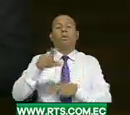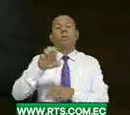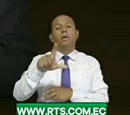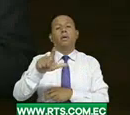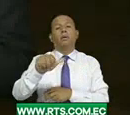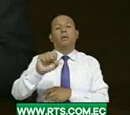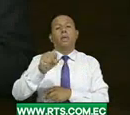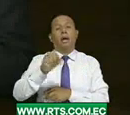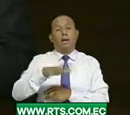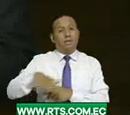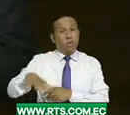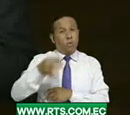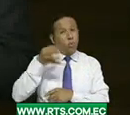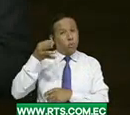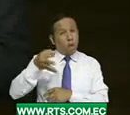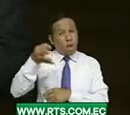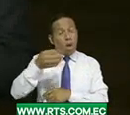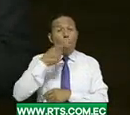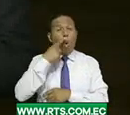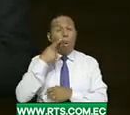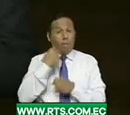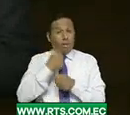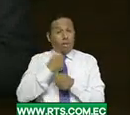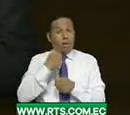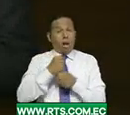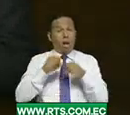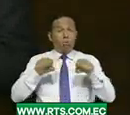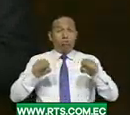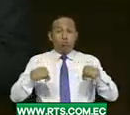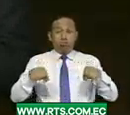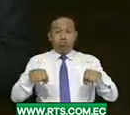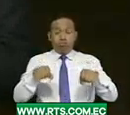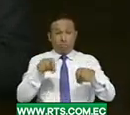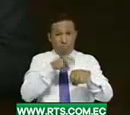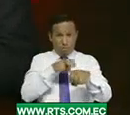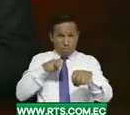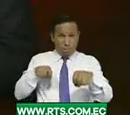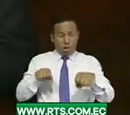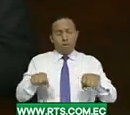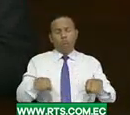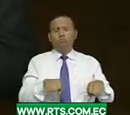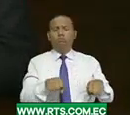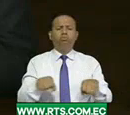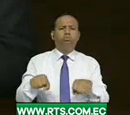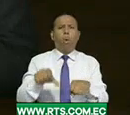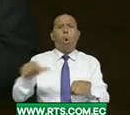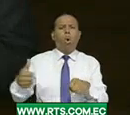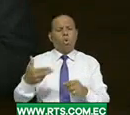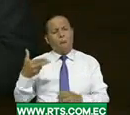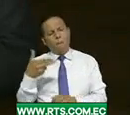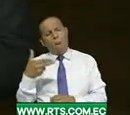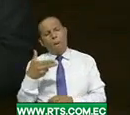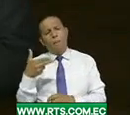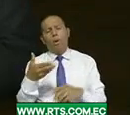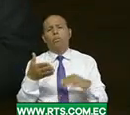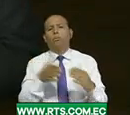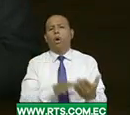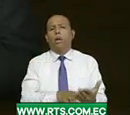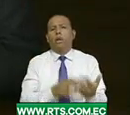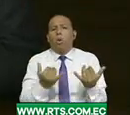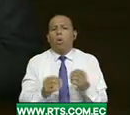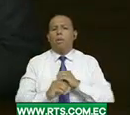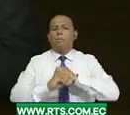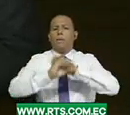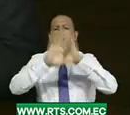donde un conductor de una tricimoto fue asesinado de varios disparos. Esto ocurrió hoy en la mañana y nuestro